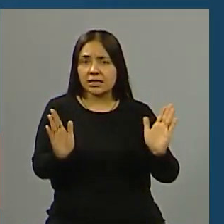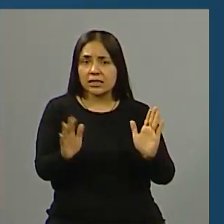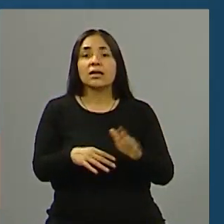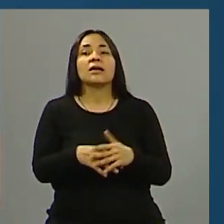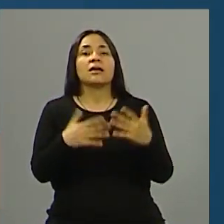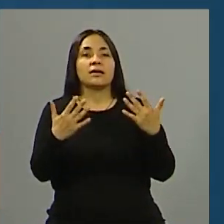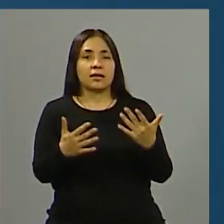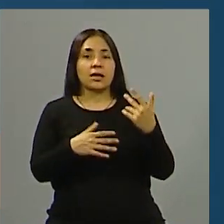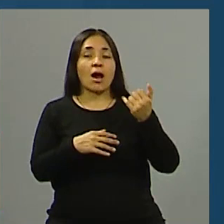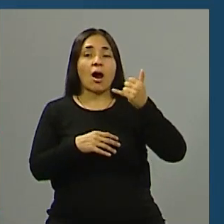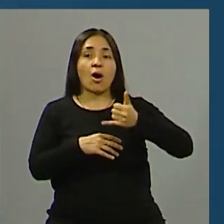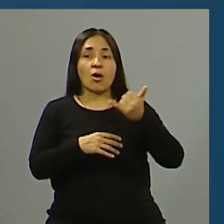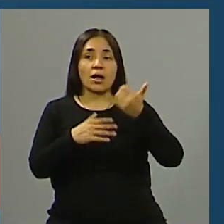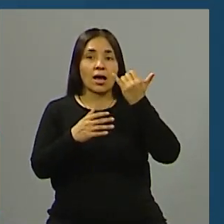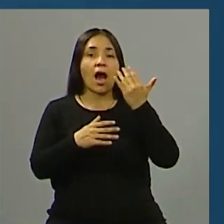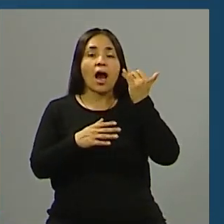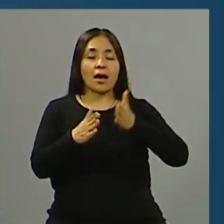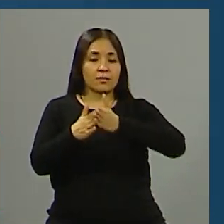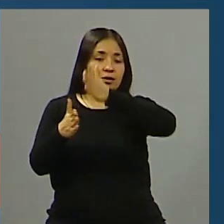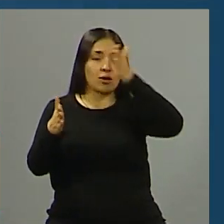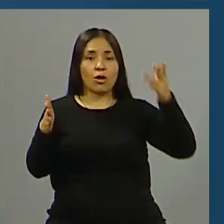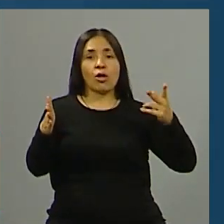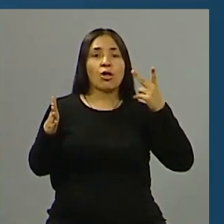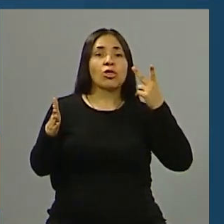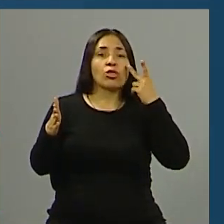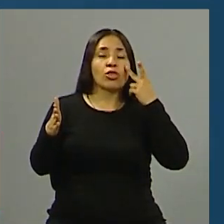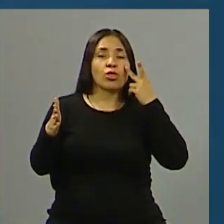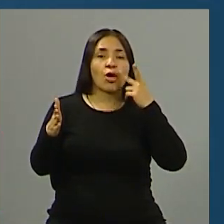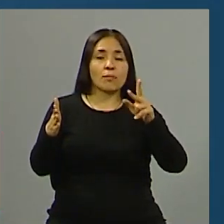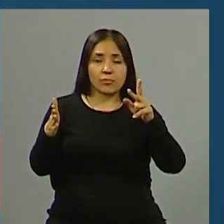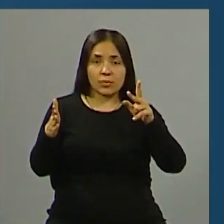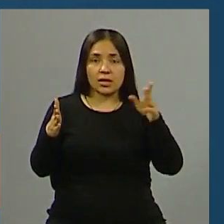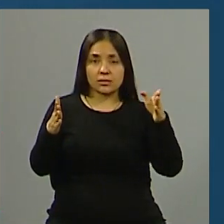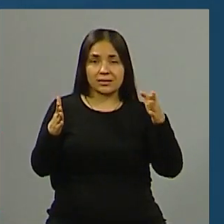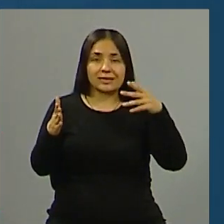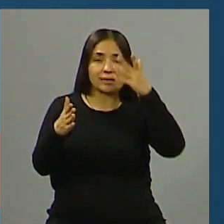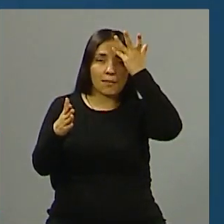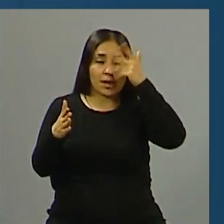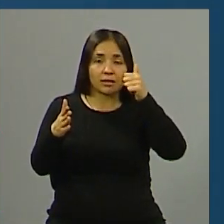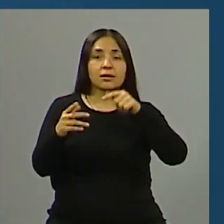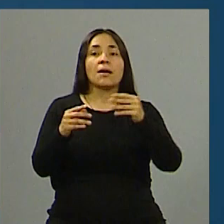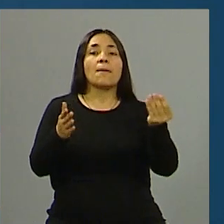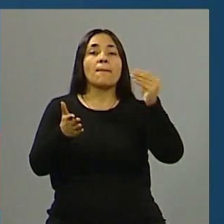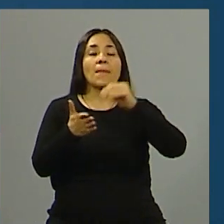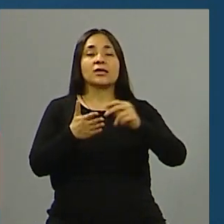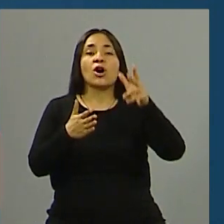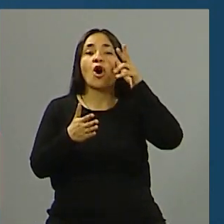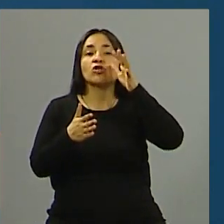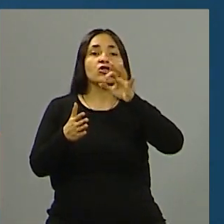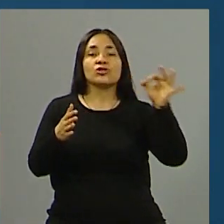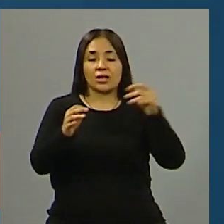ramales, particularmente en el San Martín. Hemos reactivado 800 kilómetros que estaban desactivados hace más de 30